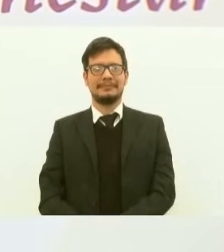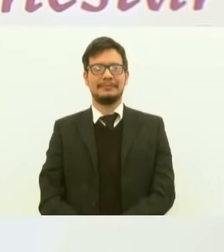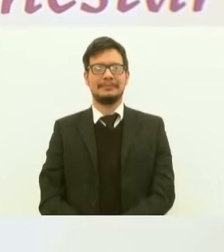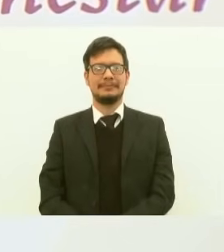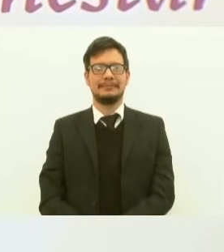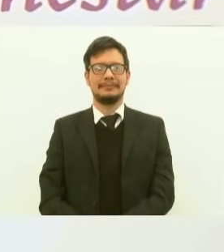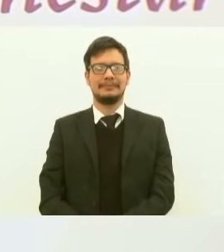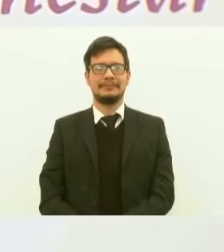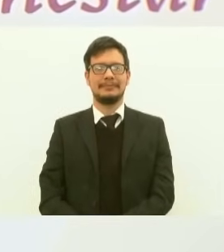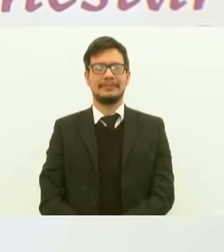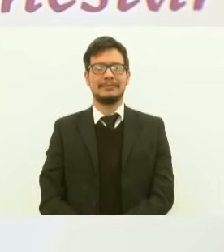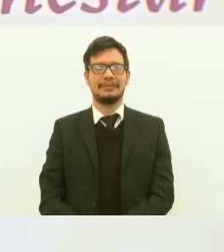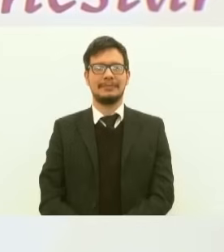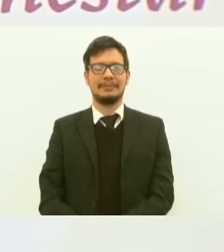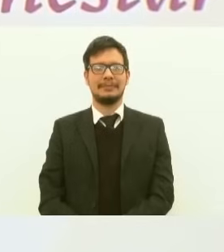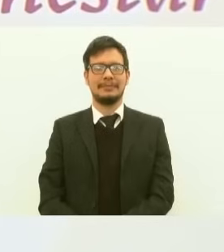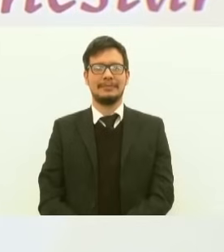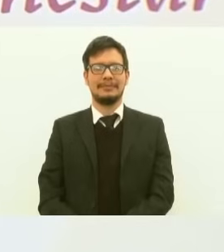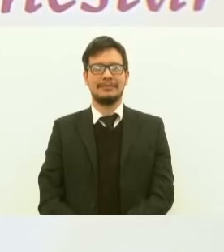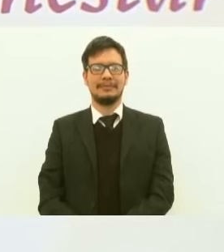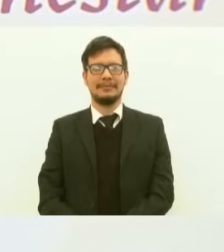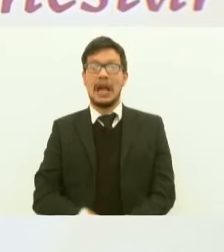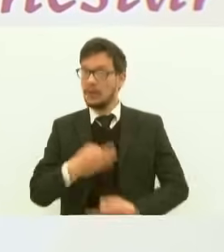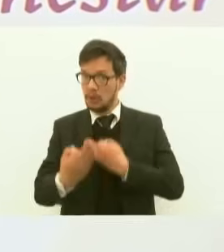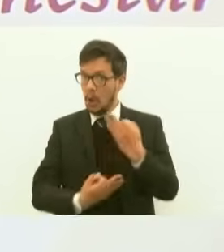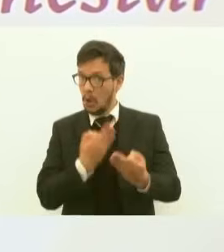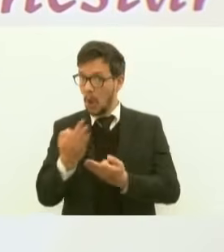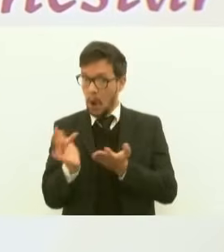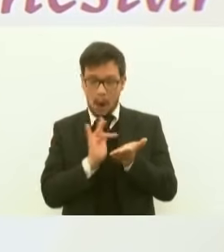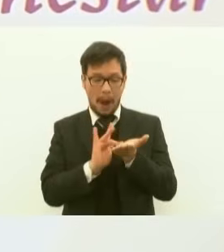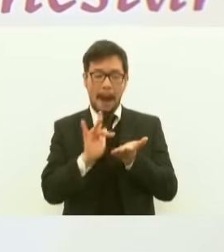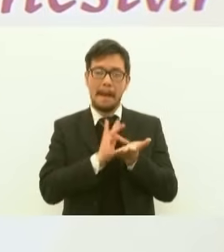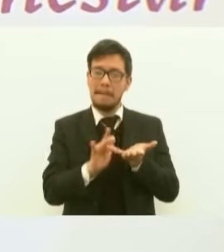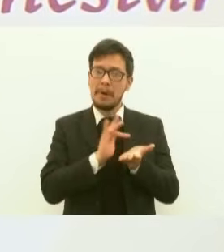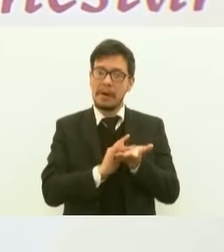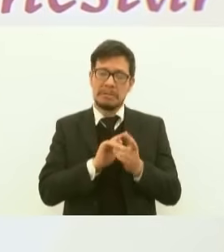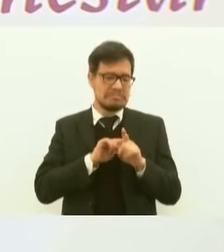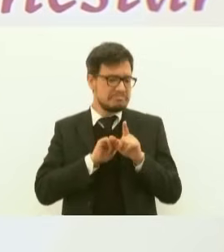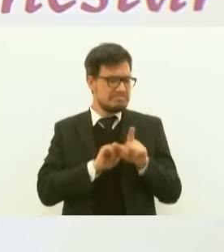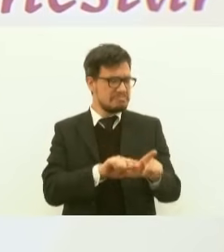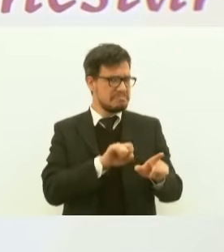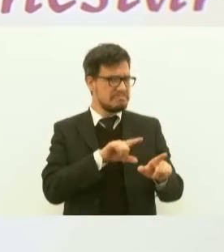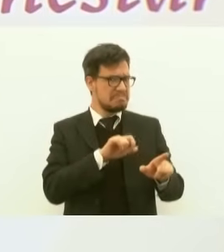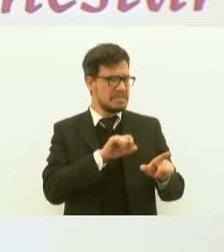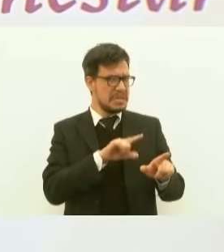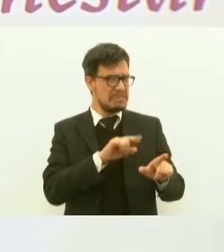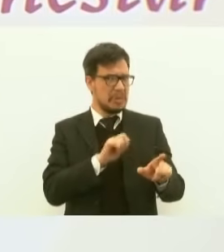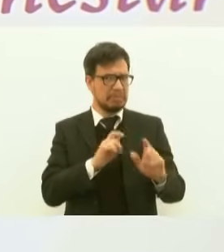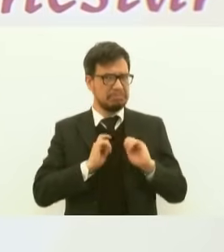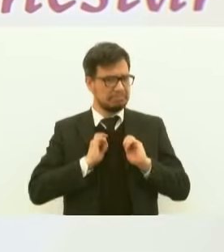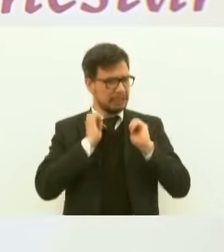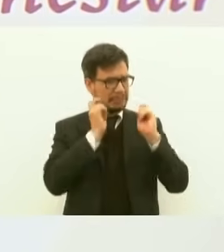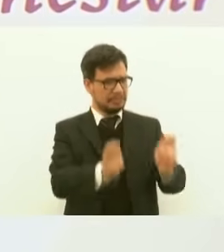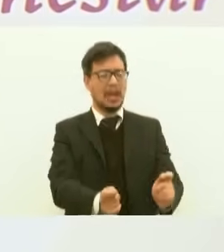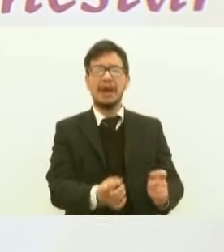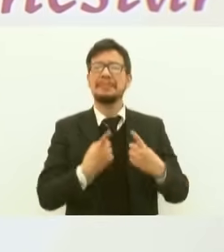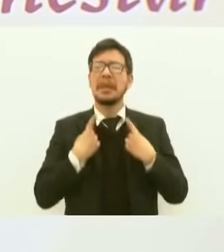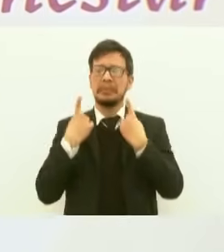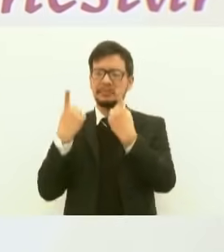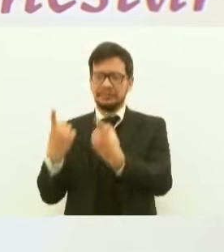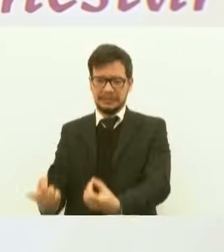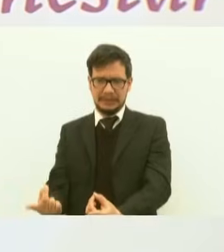Todos los apoyos se van a seguir entregando a través de